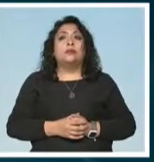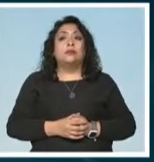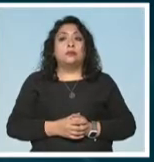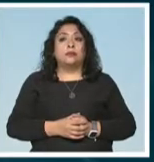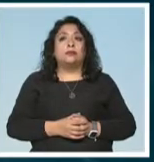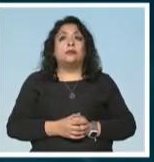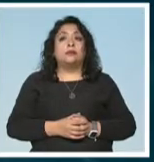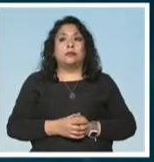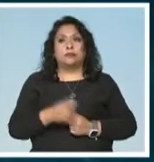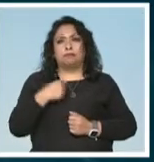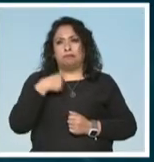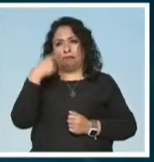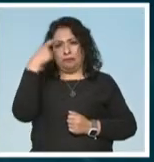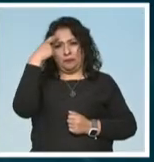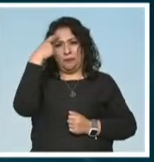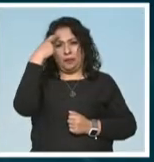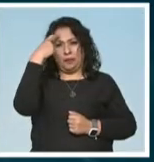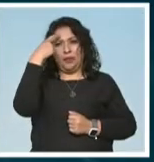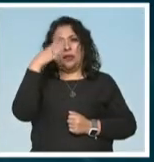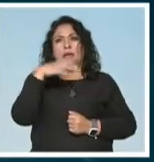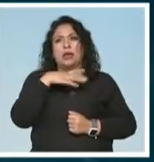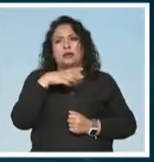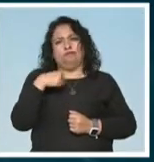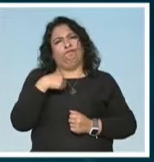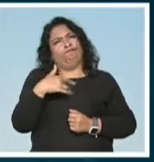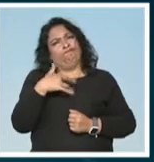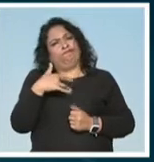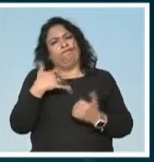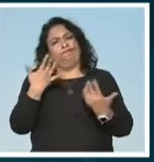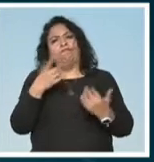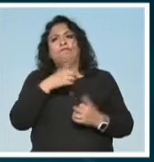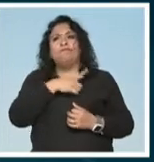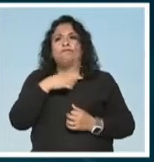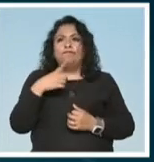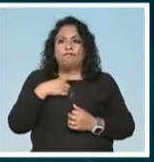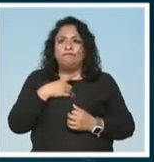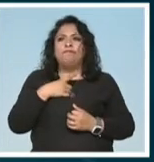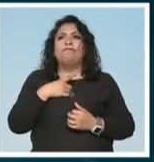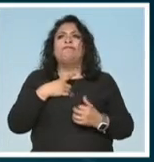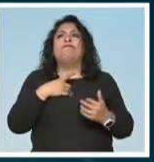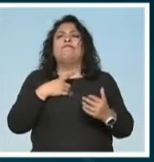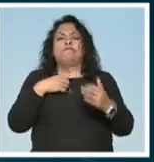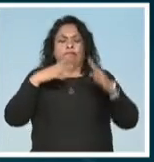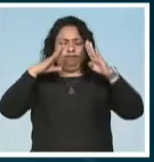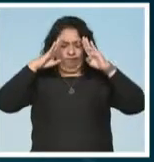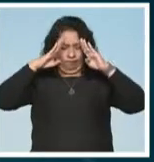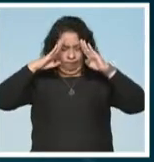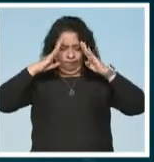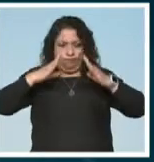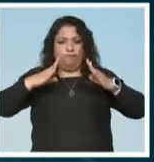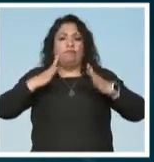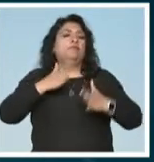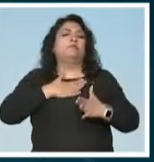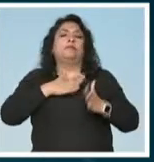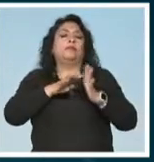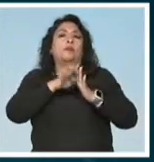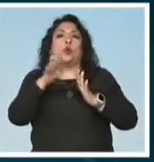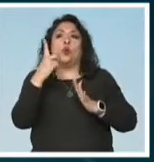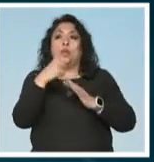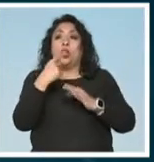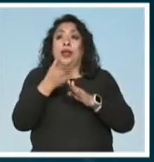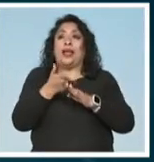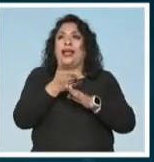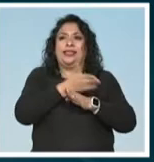sobre la mente, tengo la impresión que debemos ser concentrados. Yo, por ejemplo, una hora